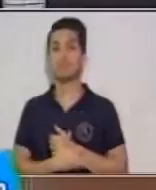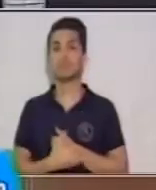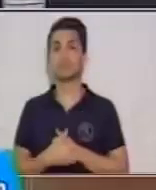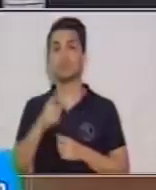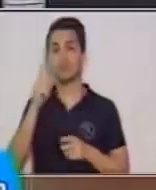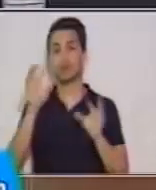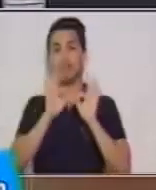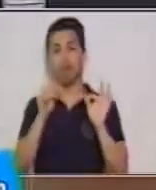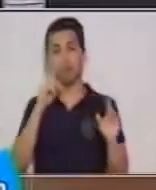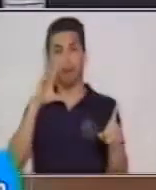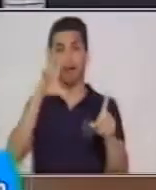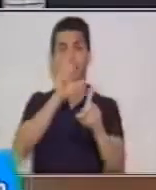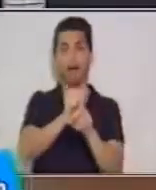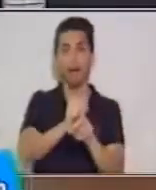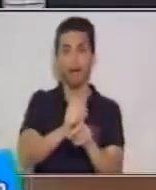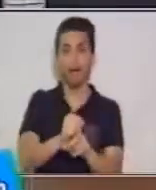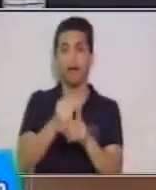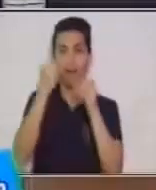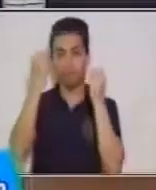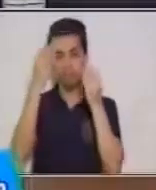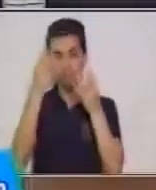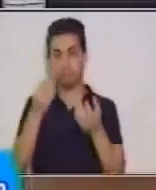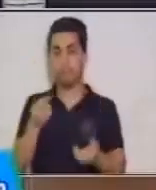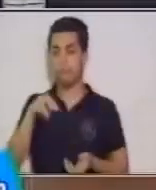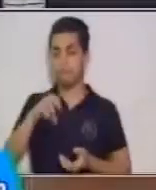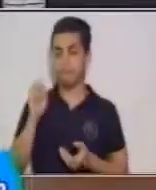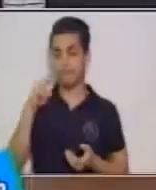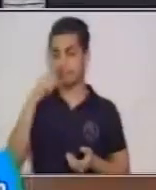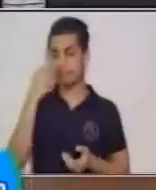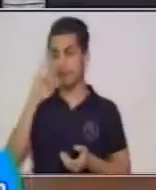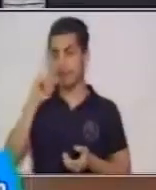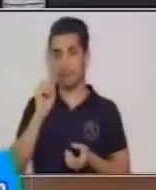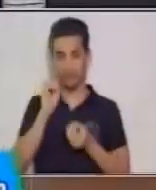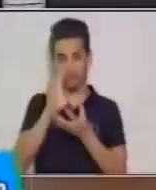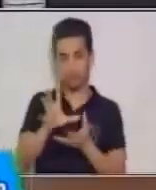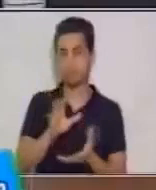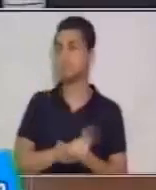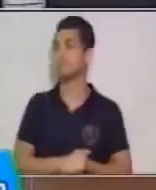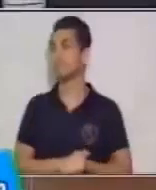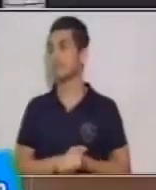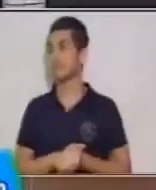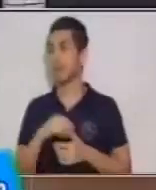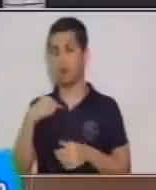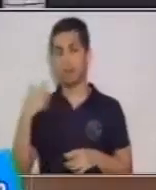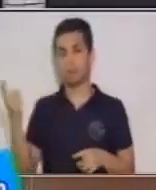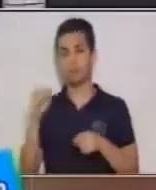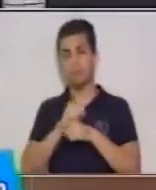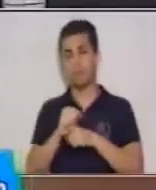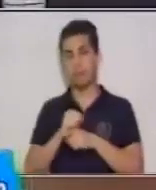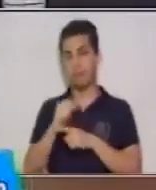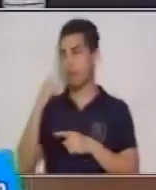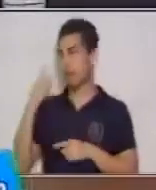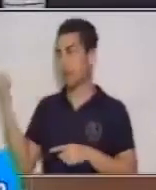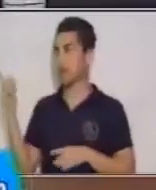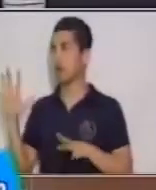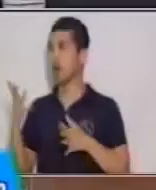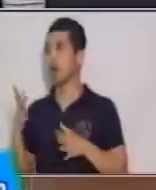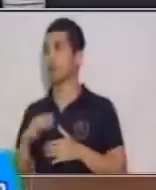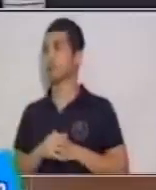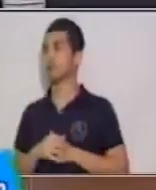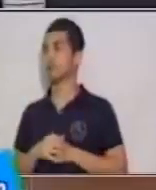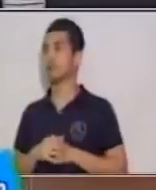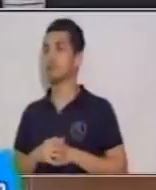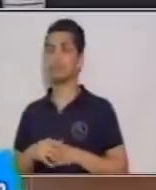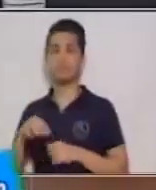de identificar el mensaje. Ahora bien, nos vamos a ir a algunos ejercicios para tomar en cuenta